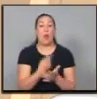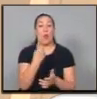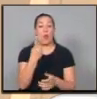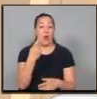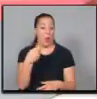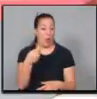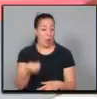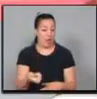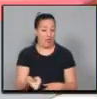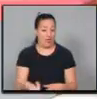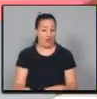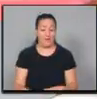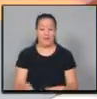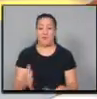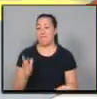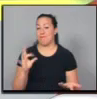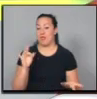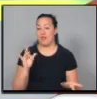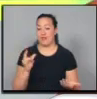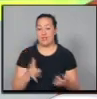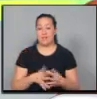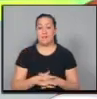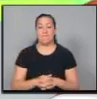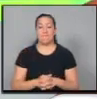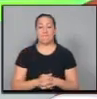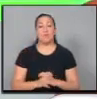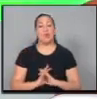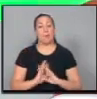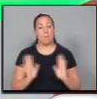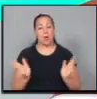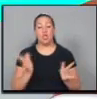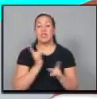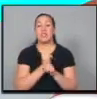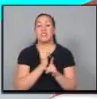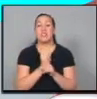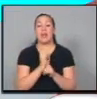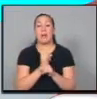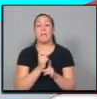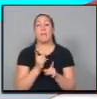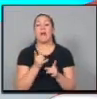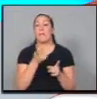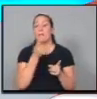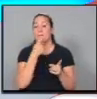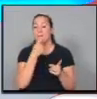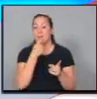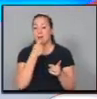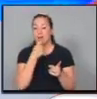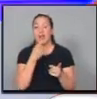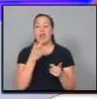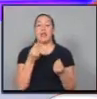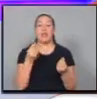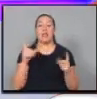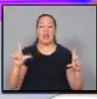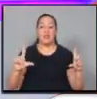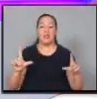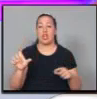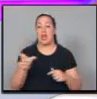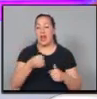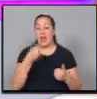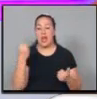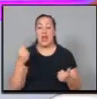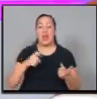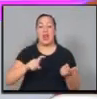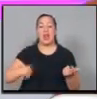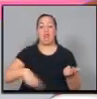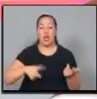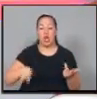tiene. No, es muy difícil, sobre todo en los productos caros, ¿no? Por eso apuntamos siempre, cuando hablamos de esto, a ejemplos sobre electrodomésticos. Sí, un televisor, una heladera, un lavarropa.